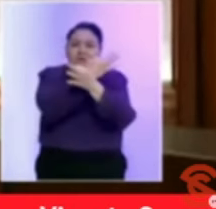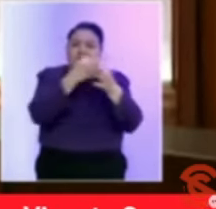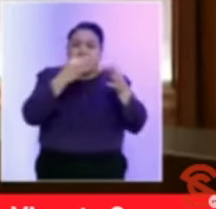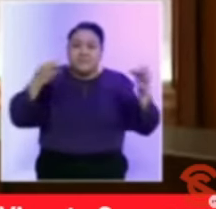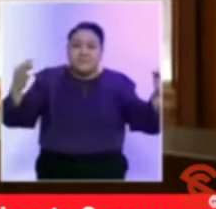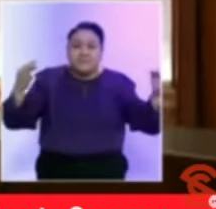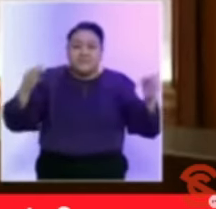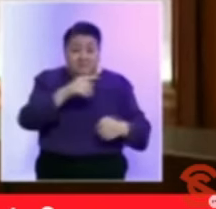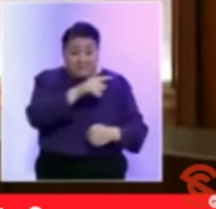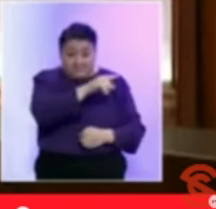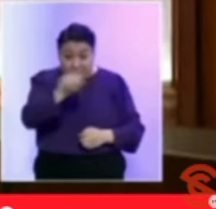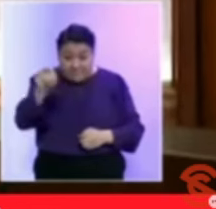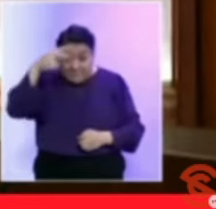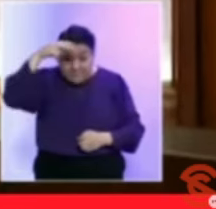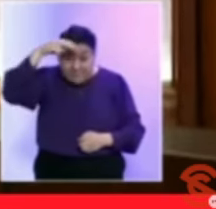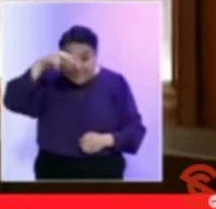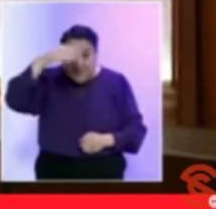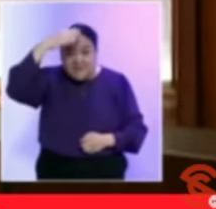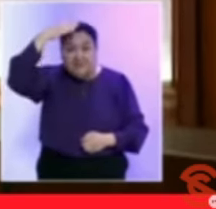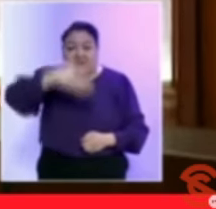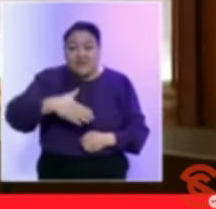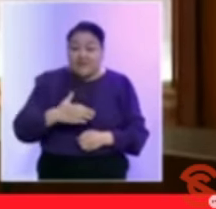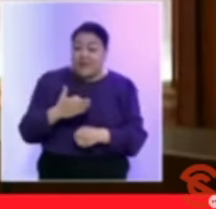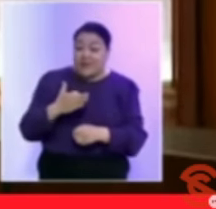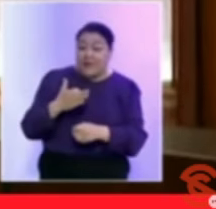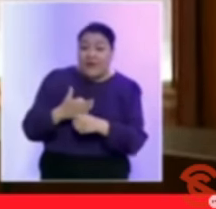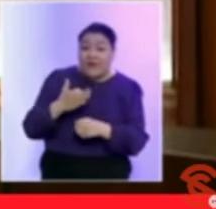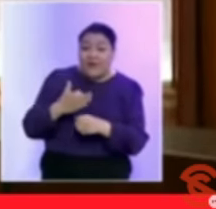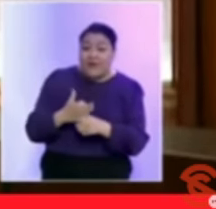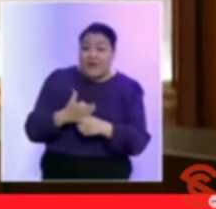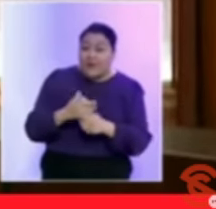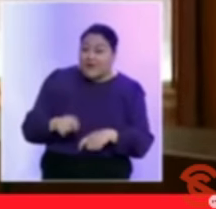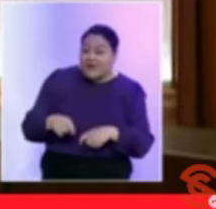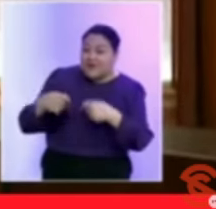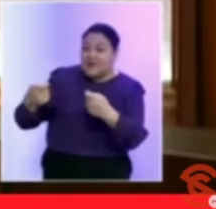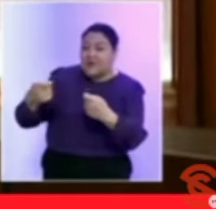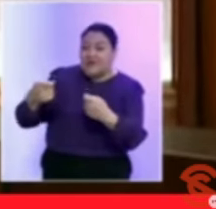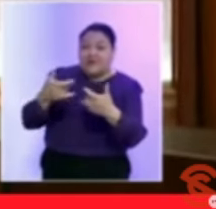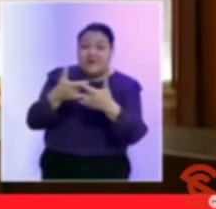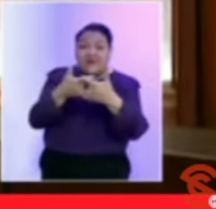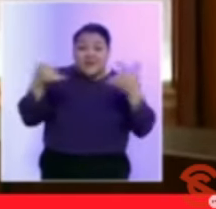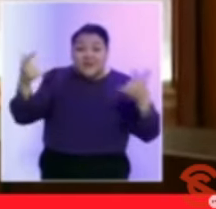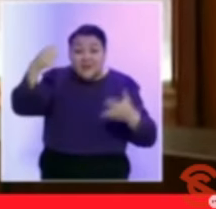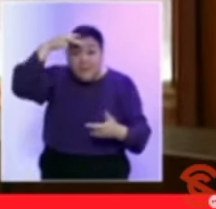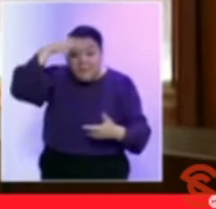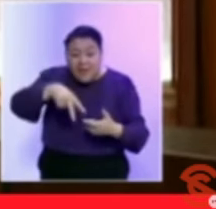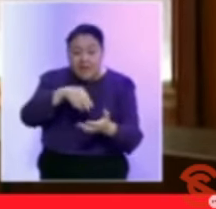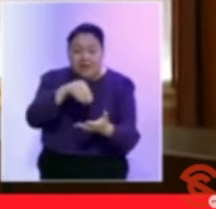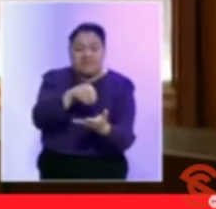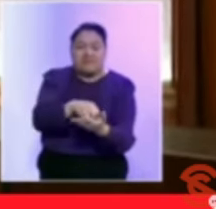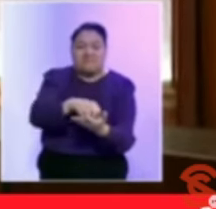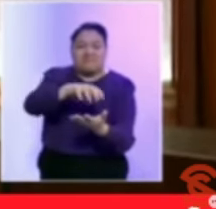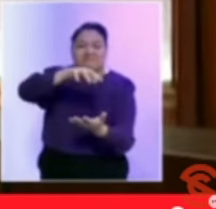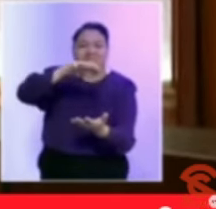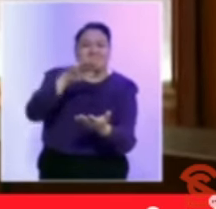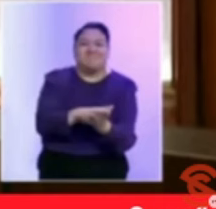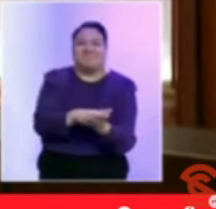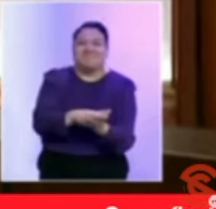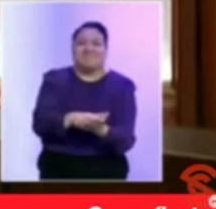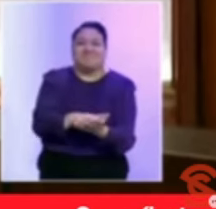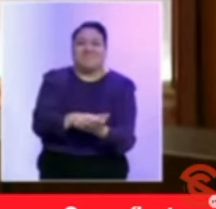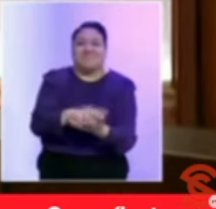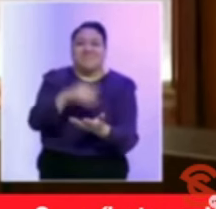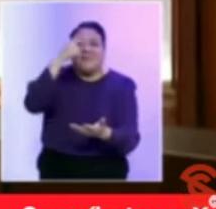sabedora de que este acto quedará registrado en la historia de la Democracia mexicana para